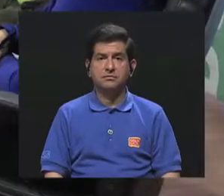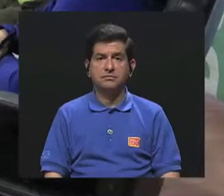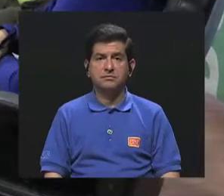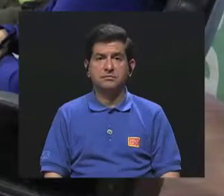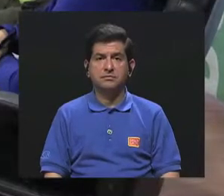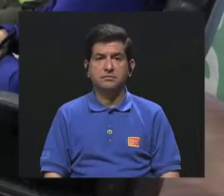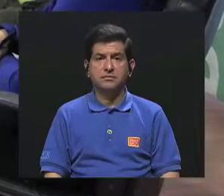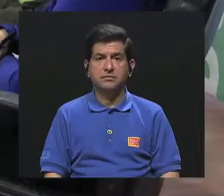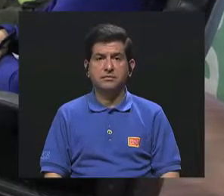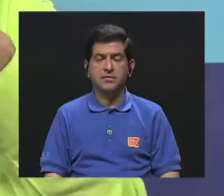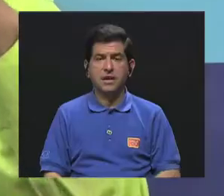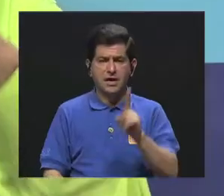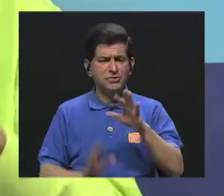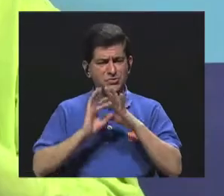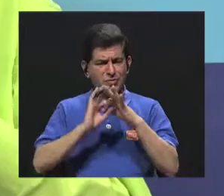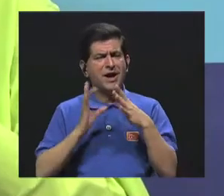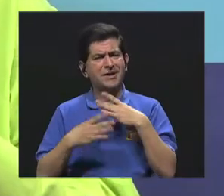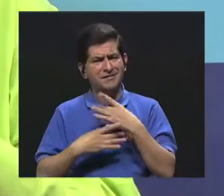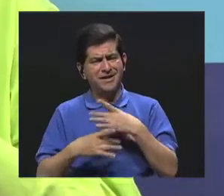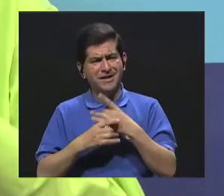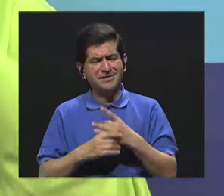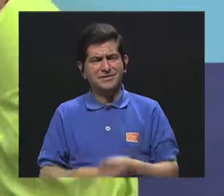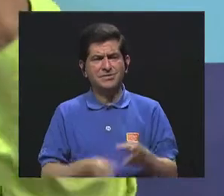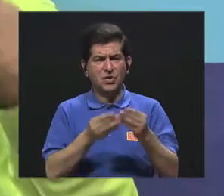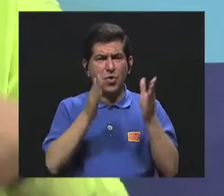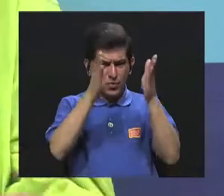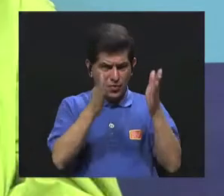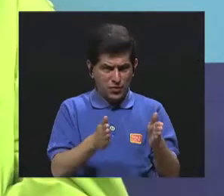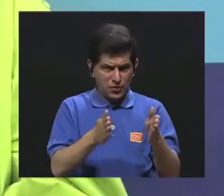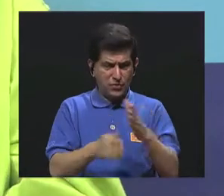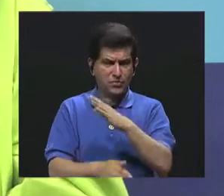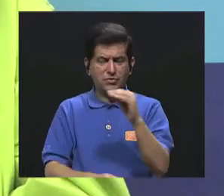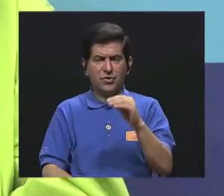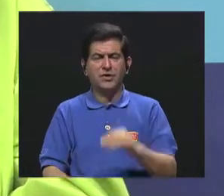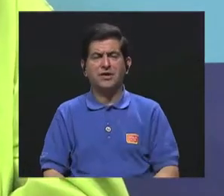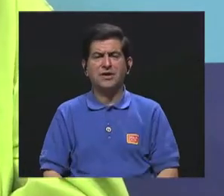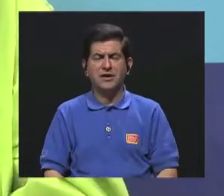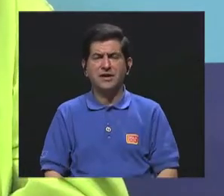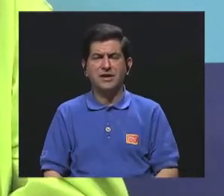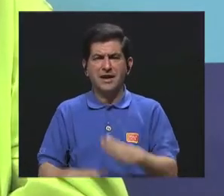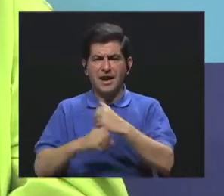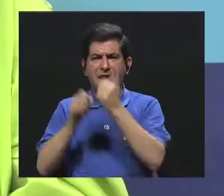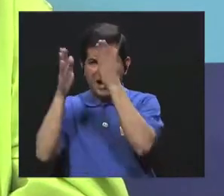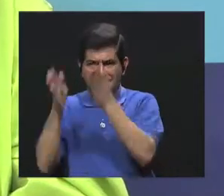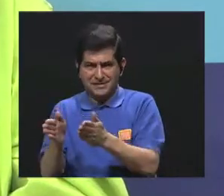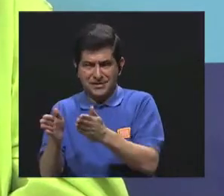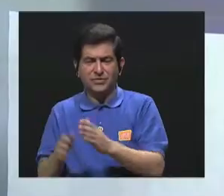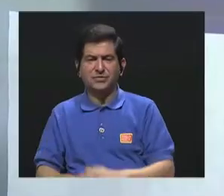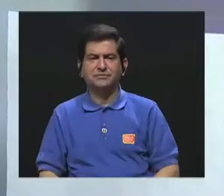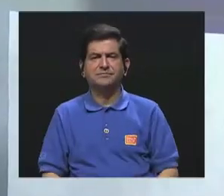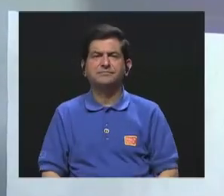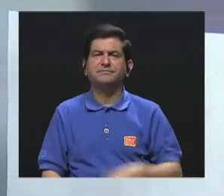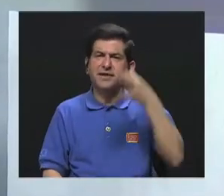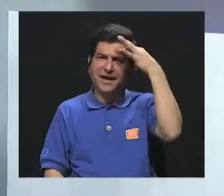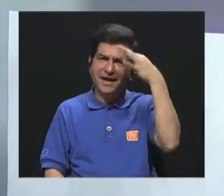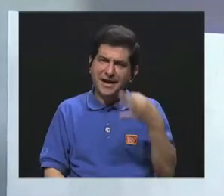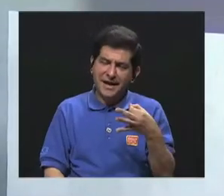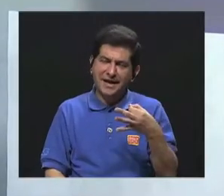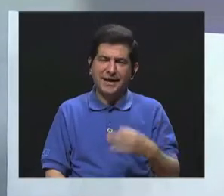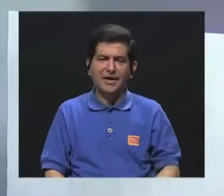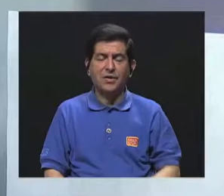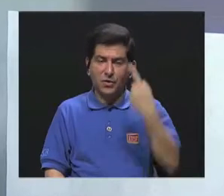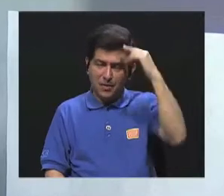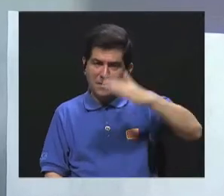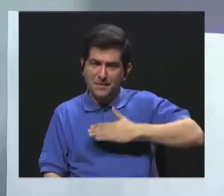es una relación interesante, productora, realizadora. Sí, yo creo que, bueno, pues para